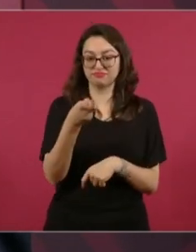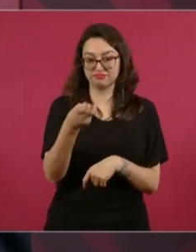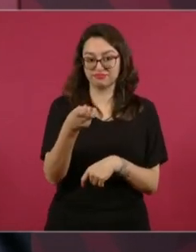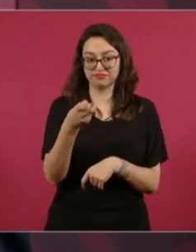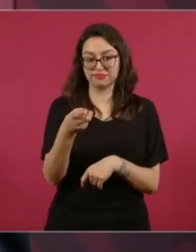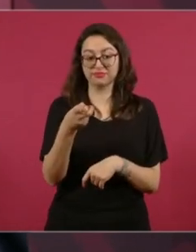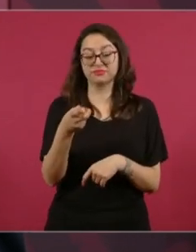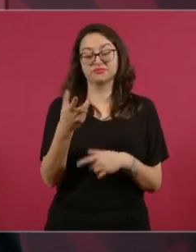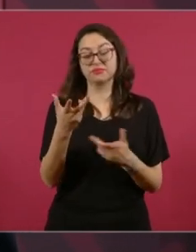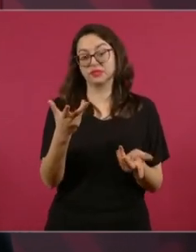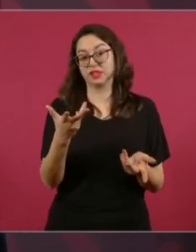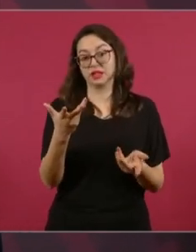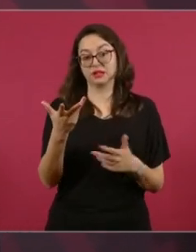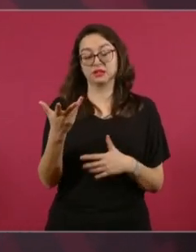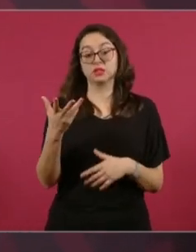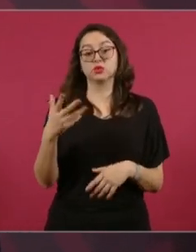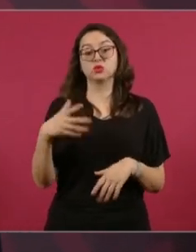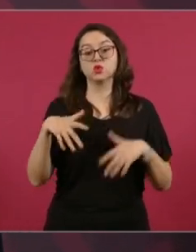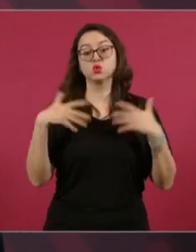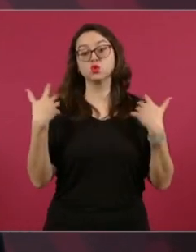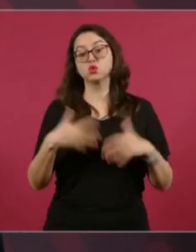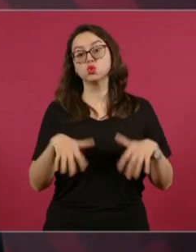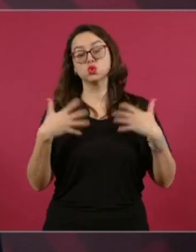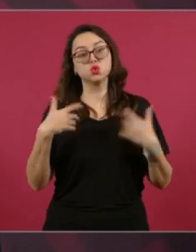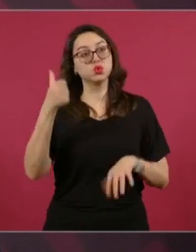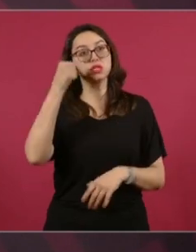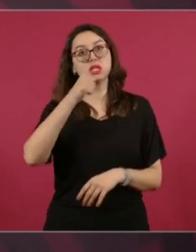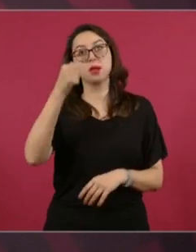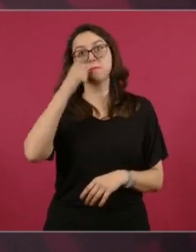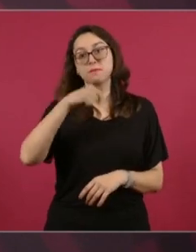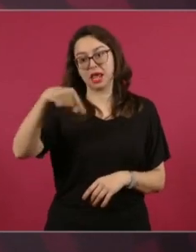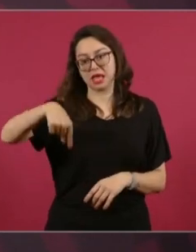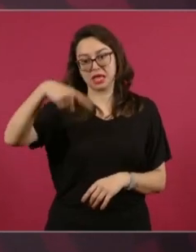los aviondos, ¿no? Había que aprender de ellos, ¿no?